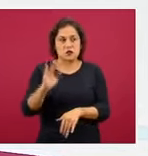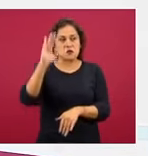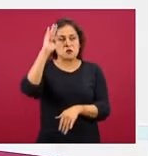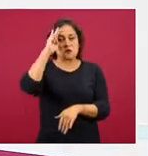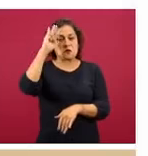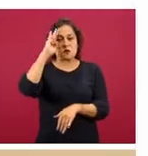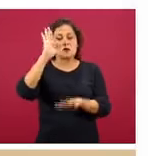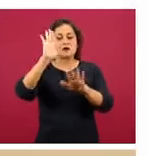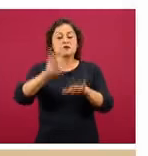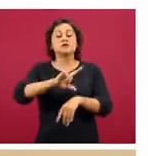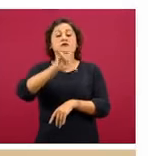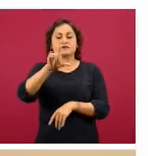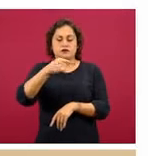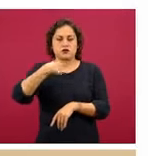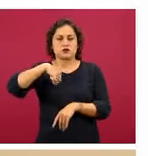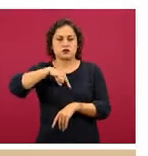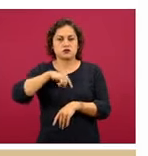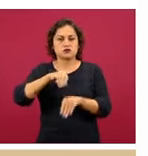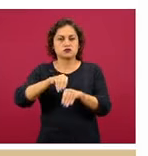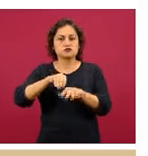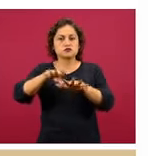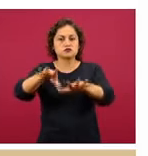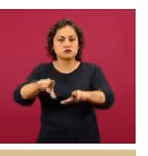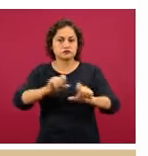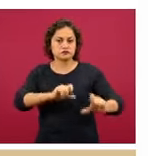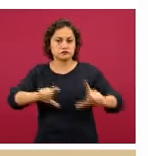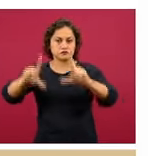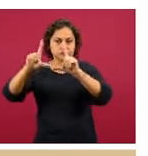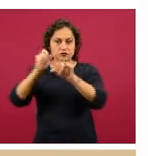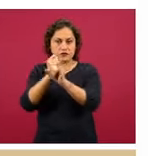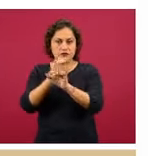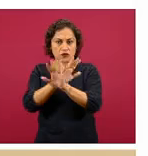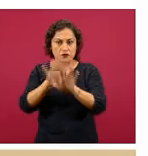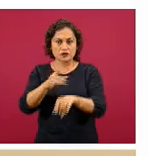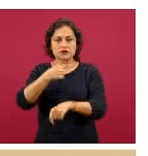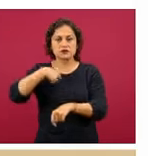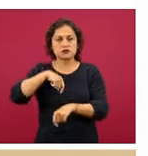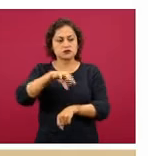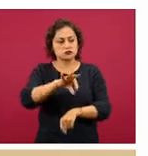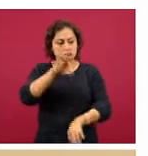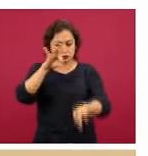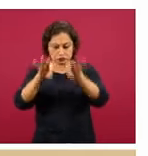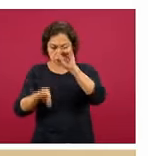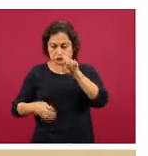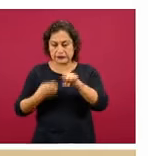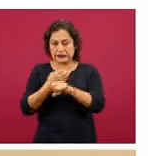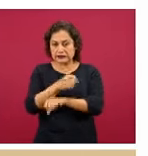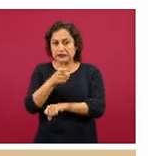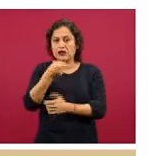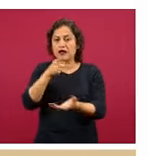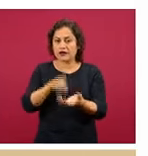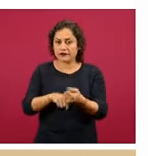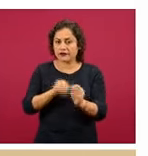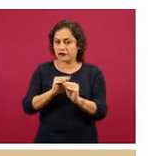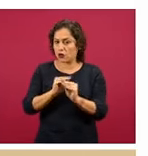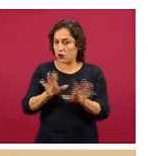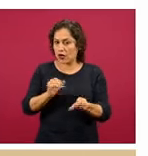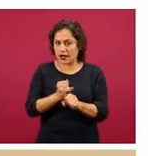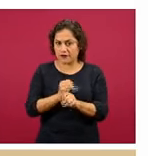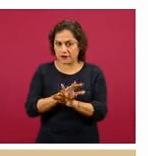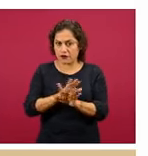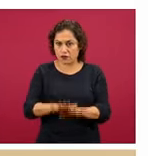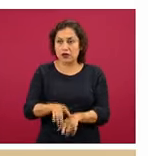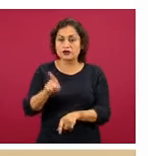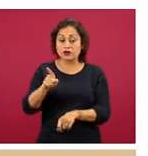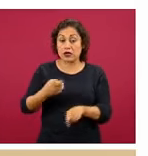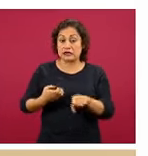recuerden que la primera vez que presentamos el boletín, decidimos solamente incluir aquellos estados que tuvieran datos claros. Guerrero fue de los estados